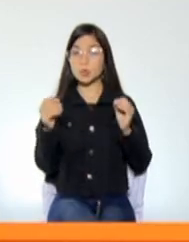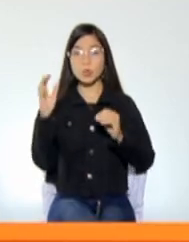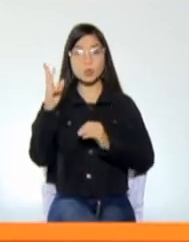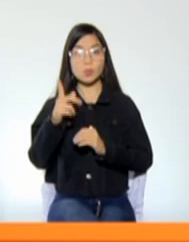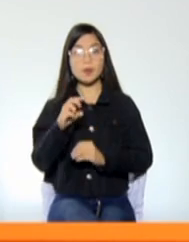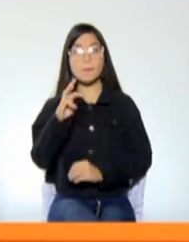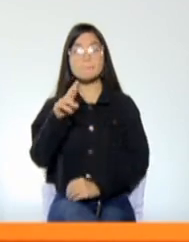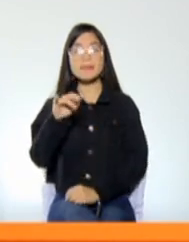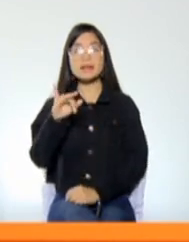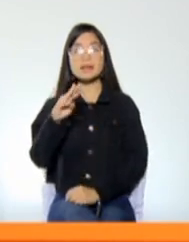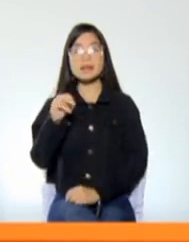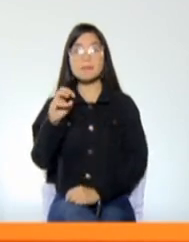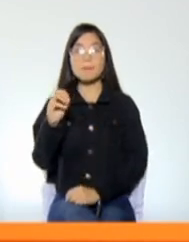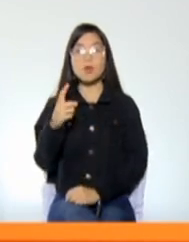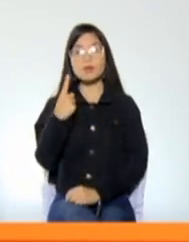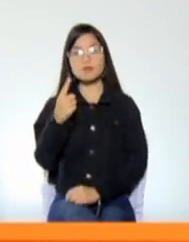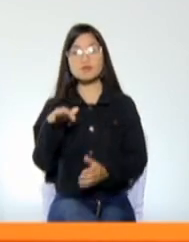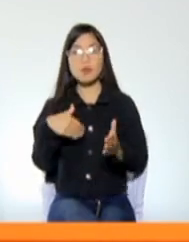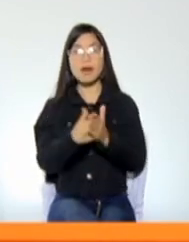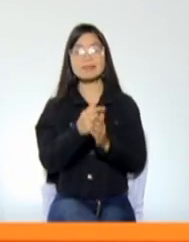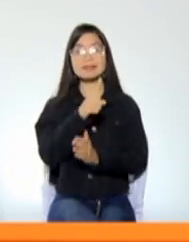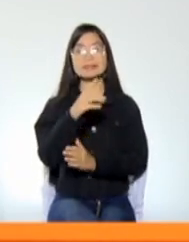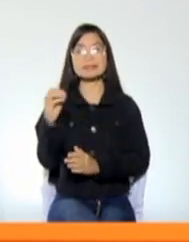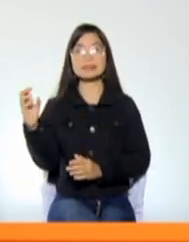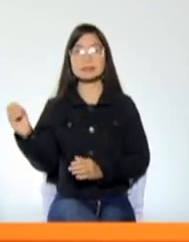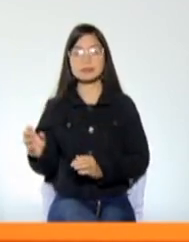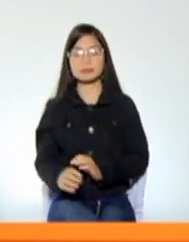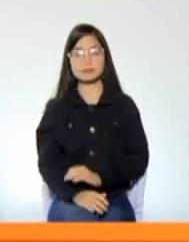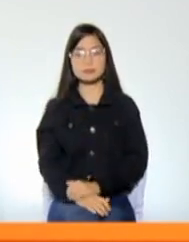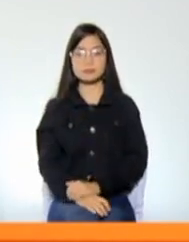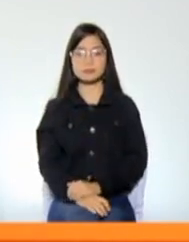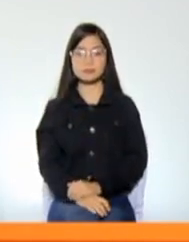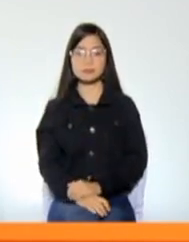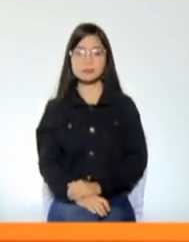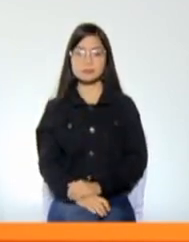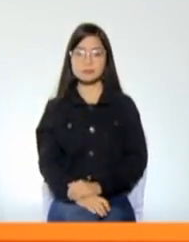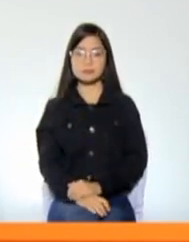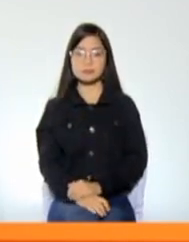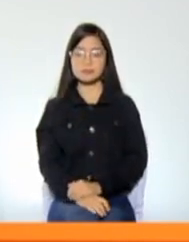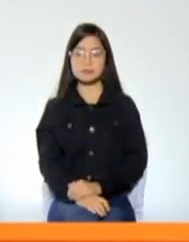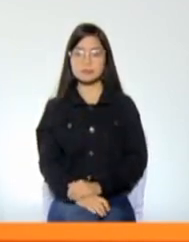se encuentran del 1 al 100. Lo que tenemos que